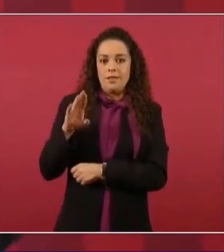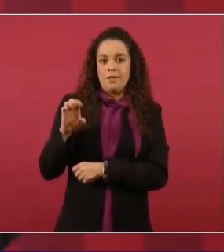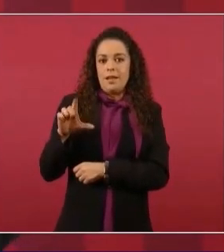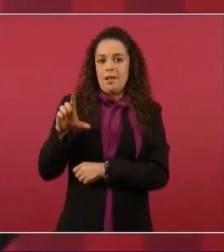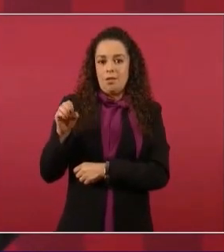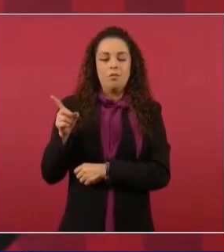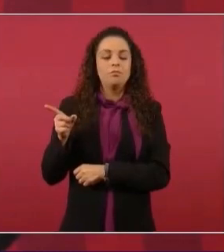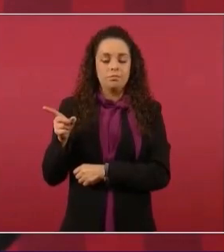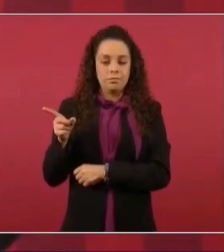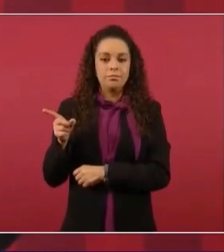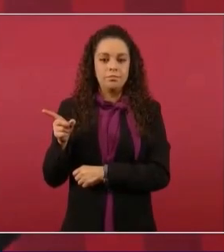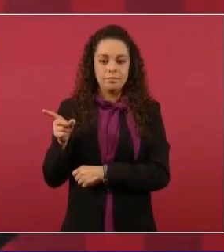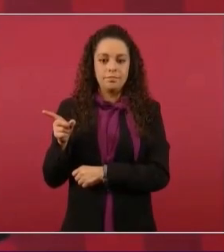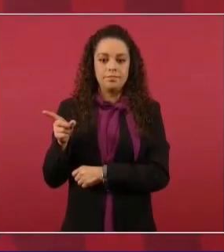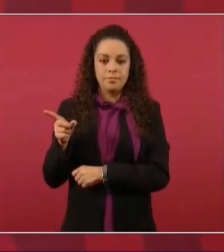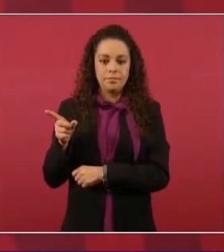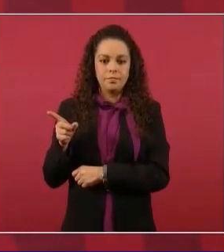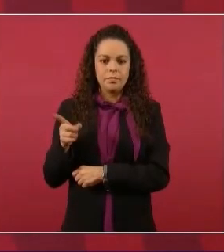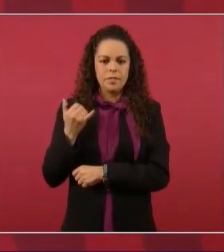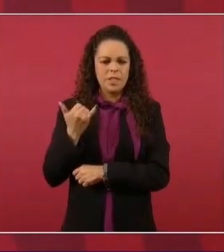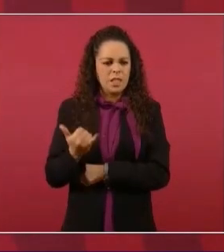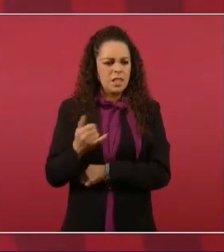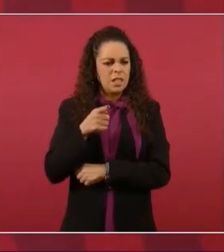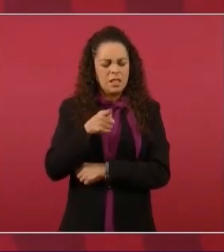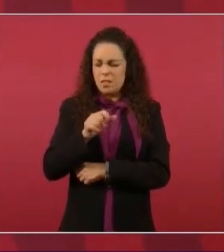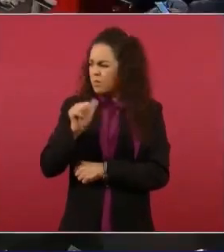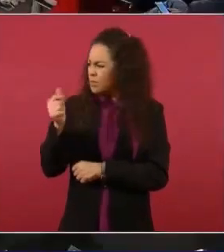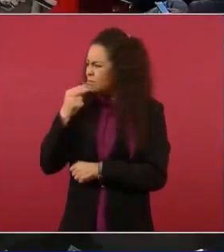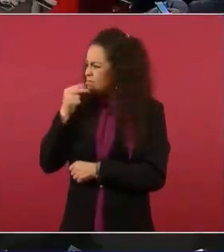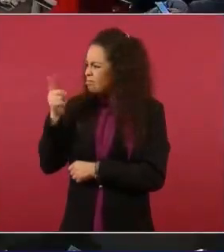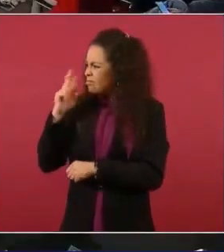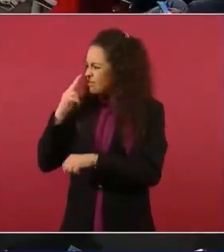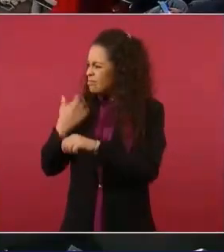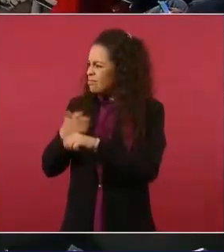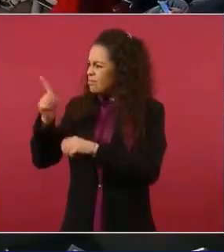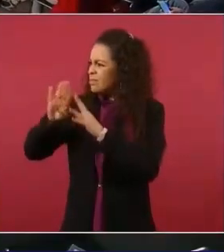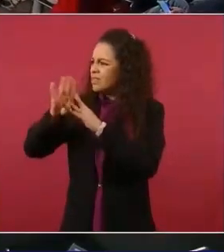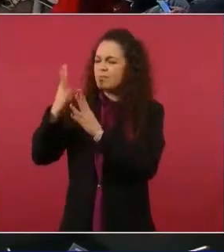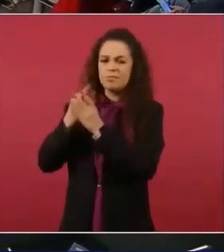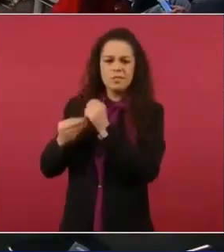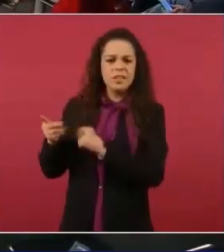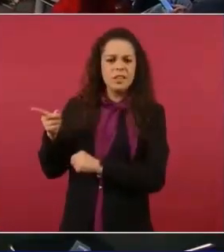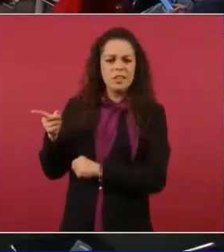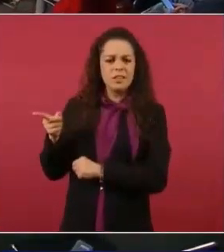y al compañero que es el responsable de migrantes,